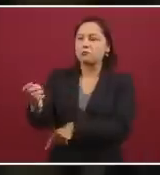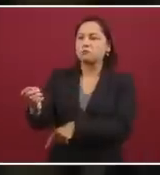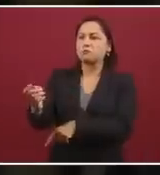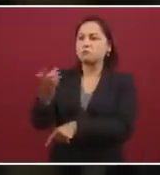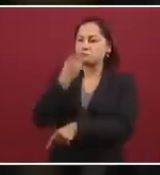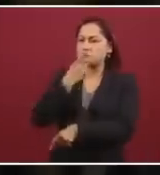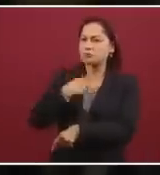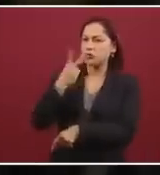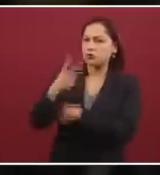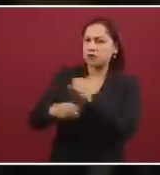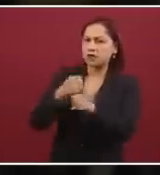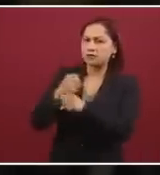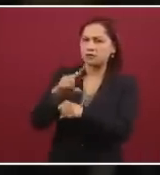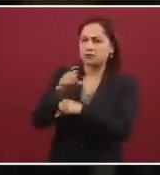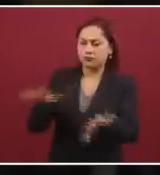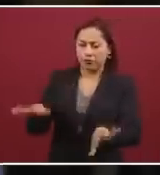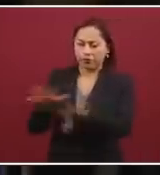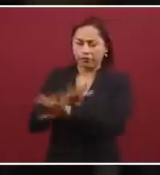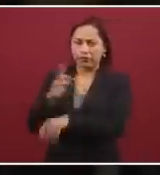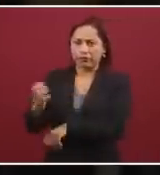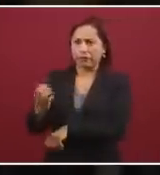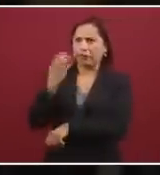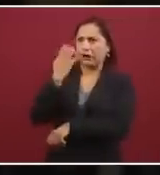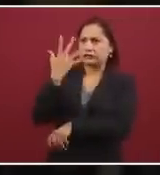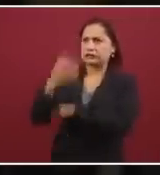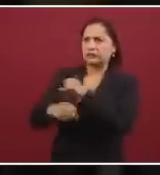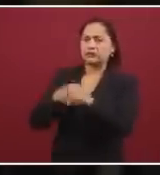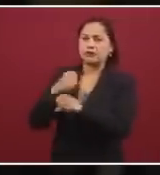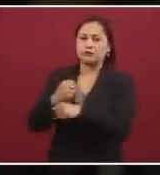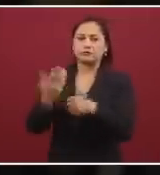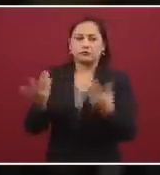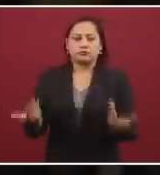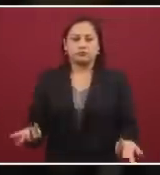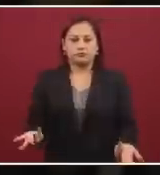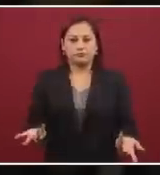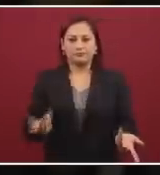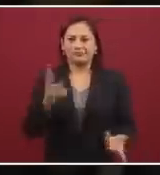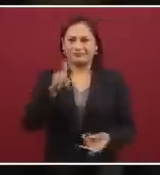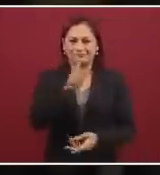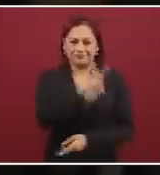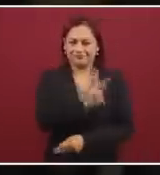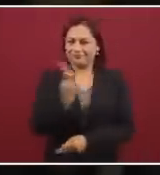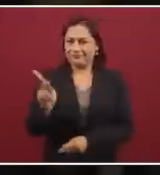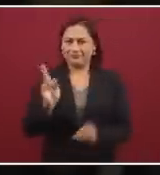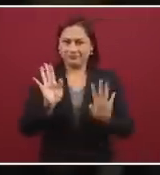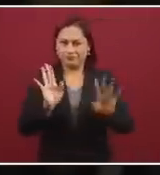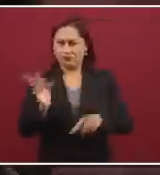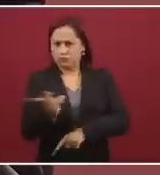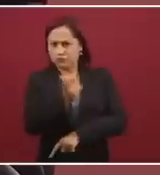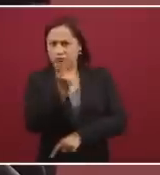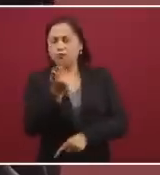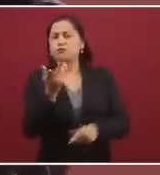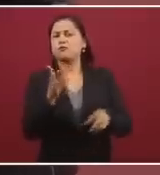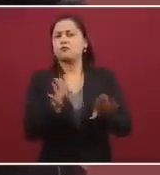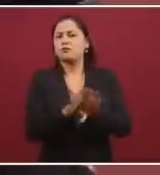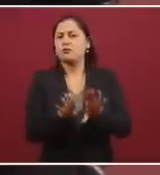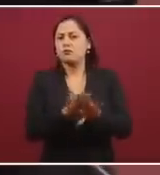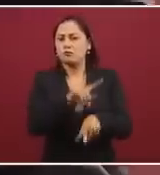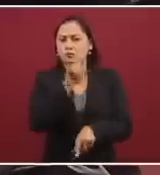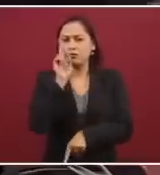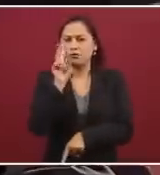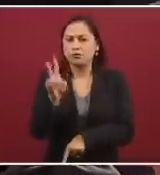al electorado se presiente en general no alomejor particularizar el caso sino verlo en general gracias mire